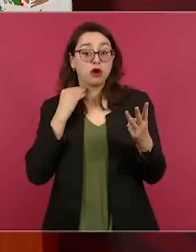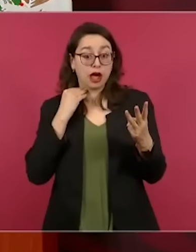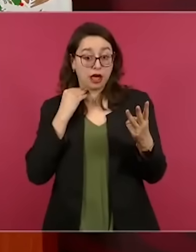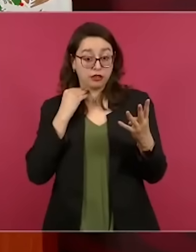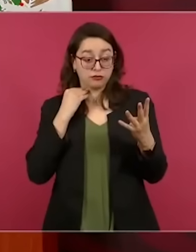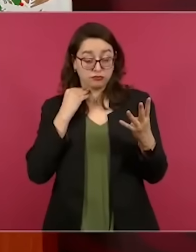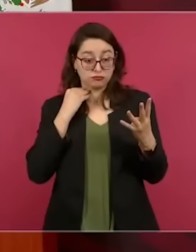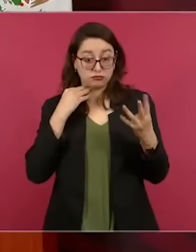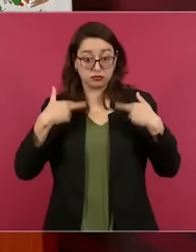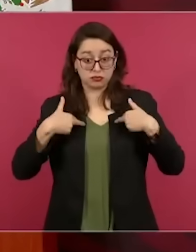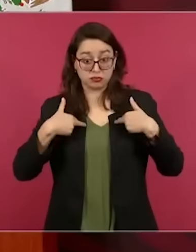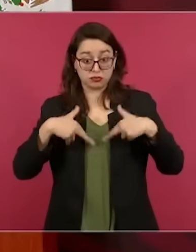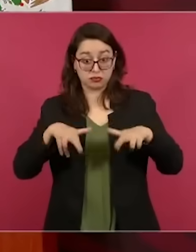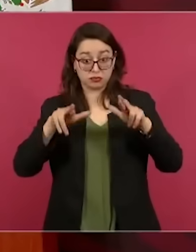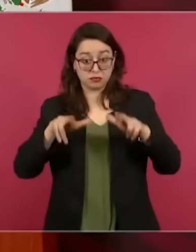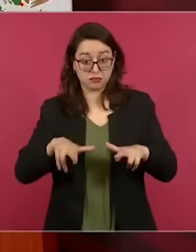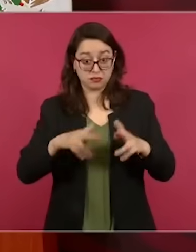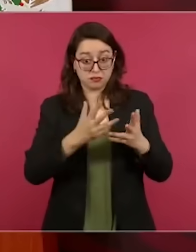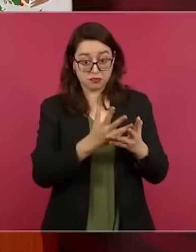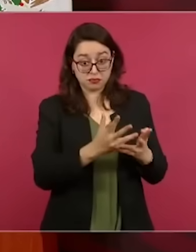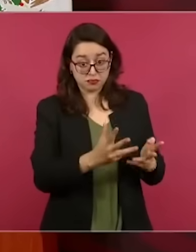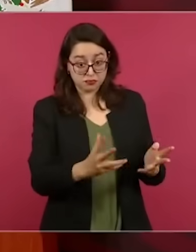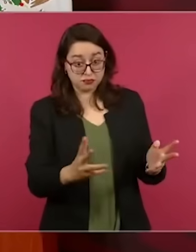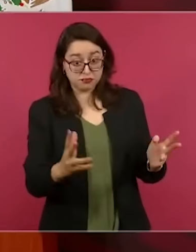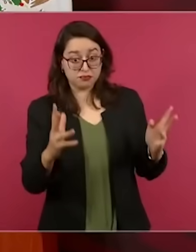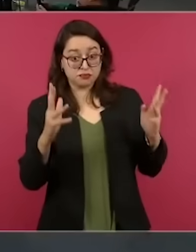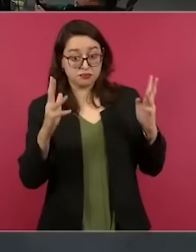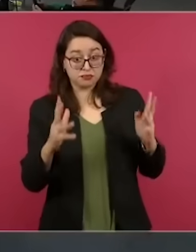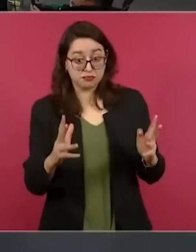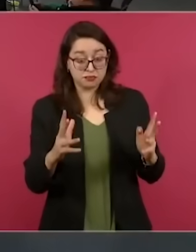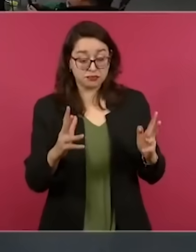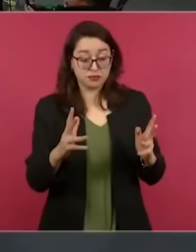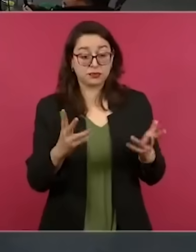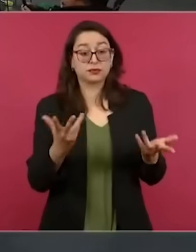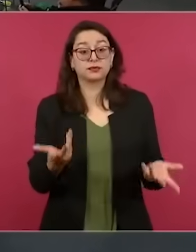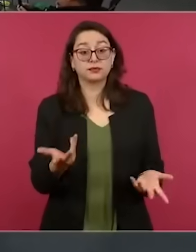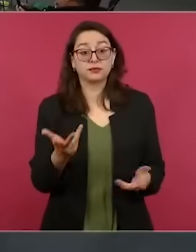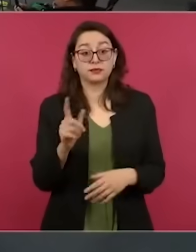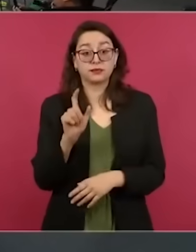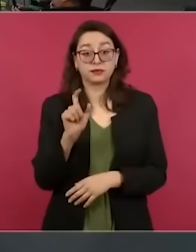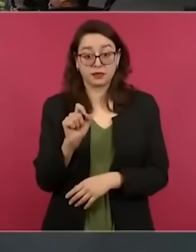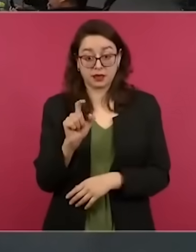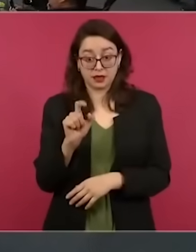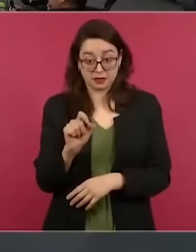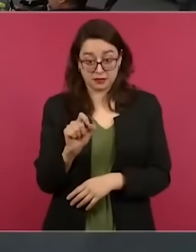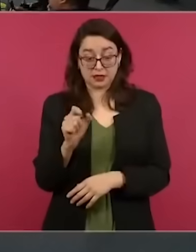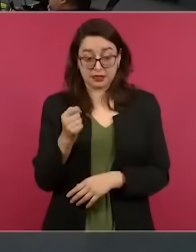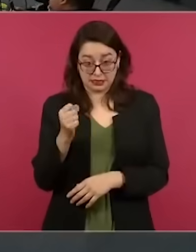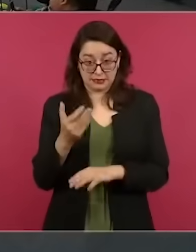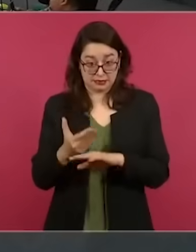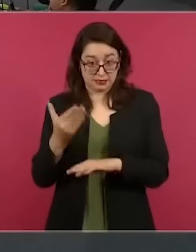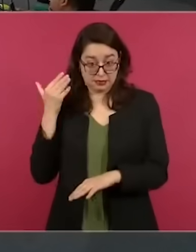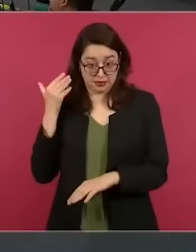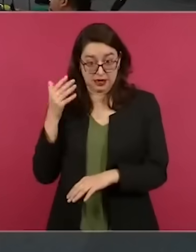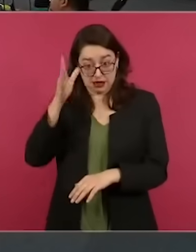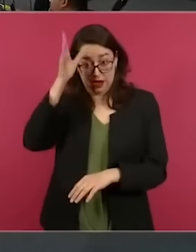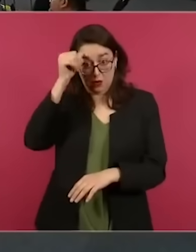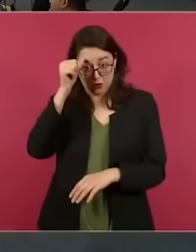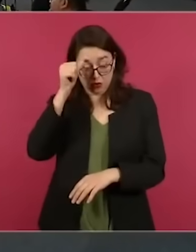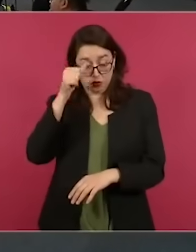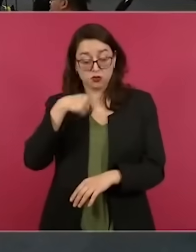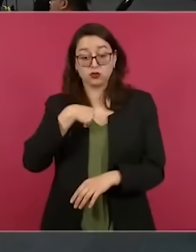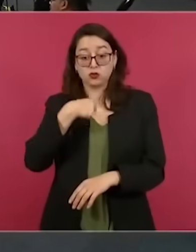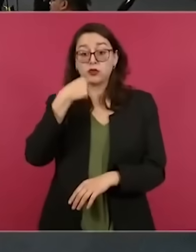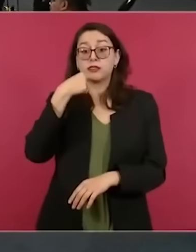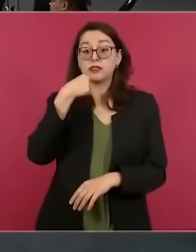solicitud del día 20 de septiembre, les comunico lo siguiente. Uno,